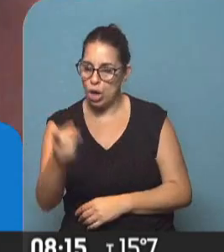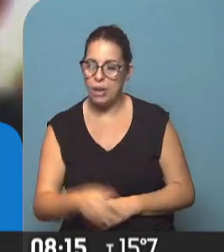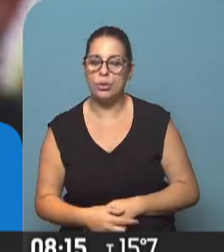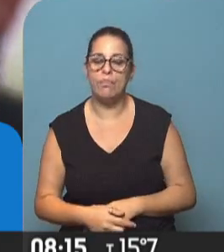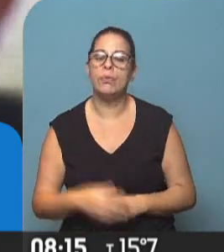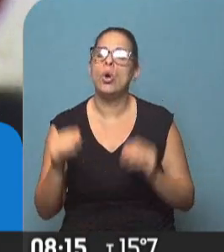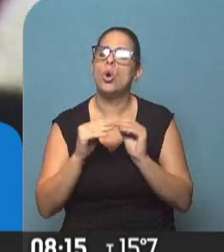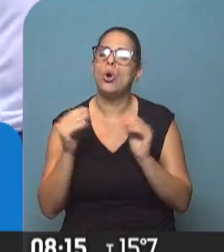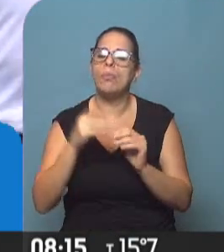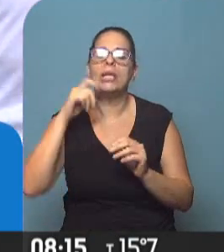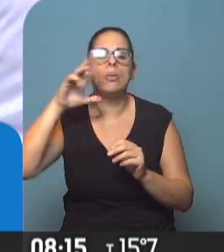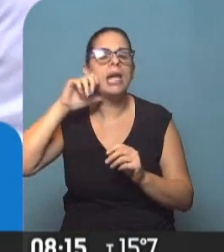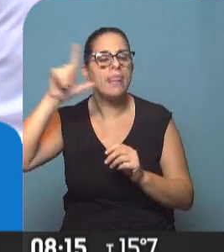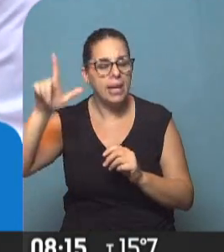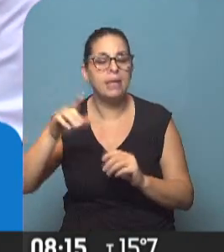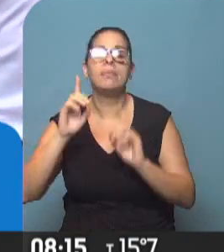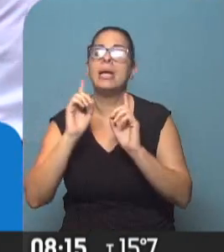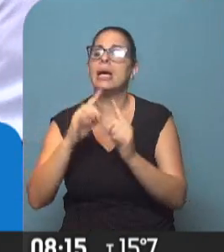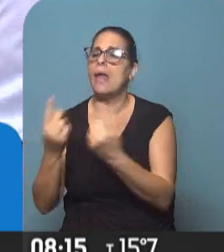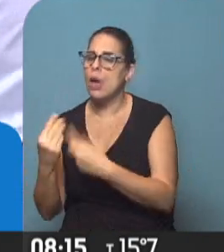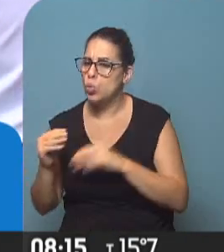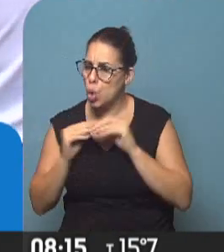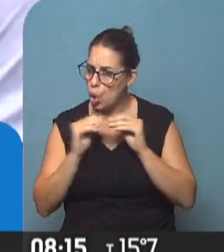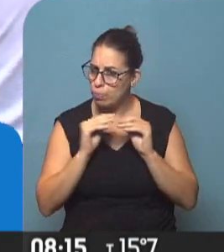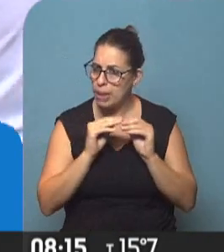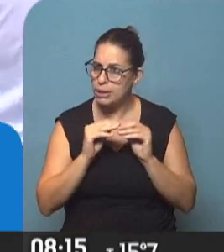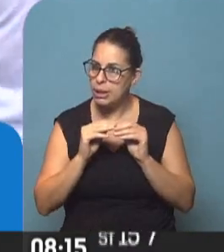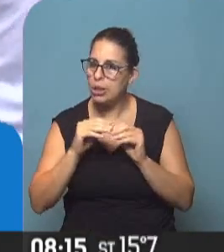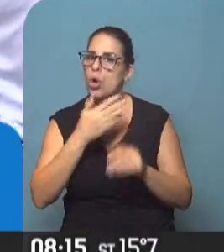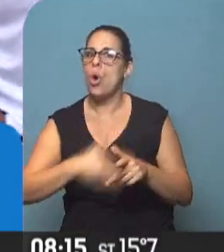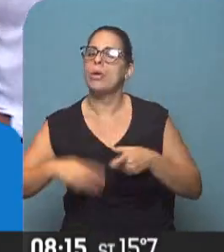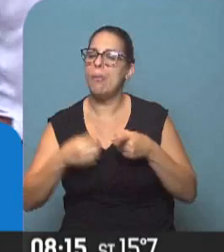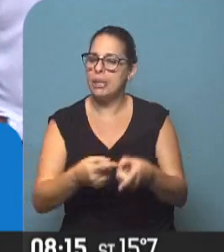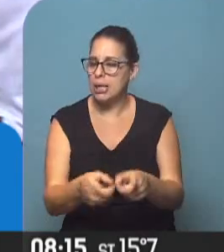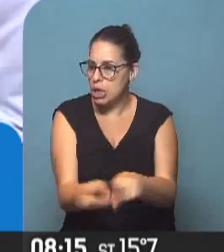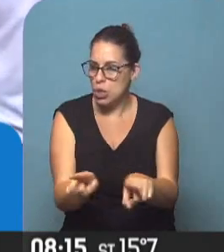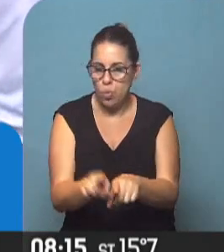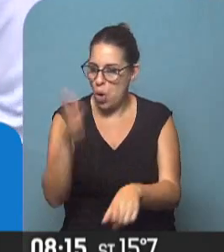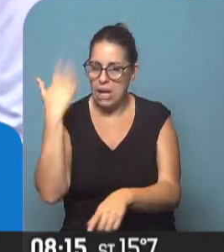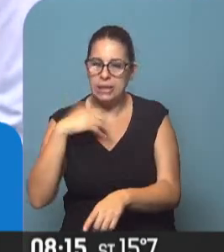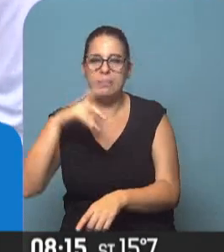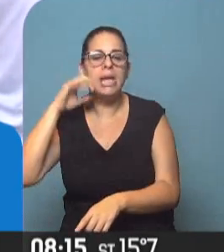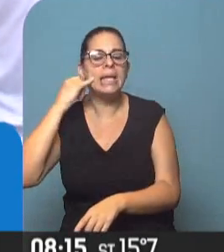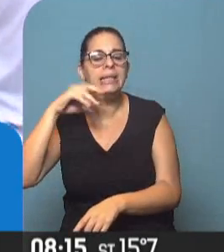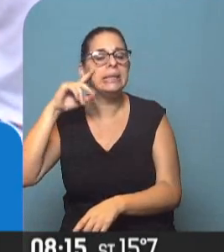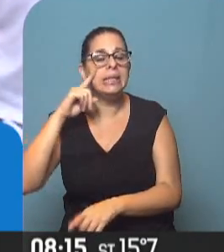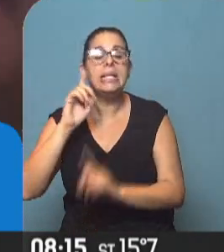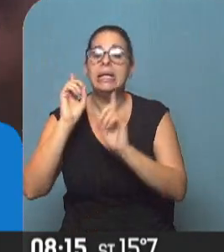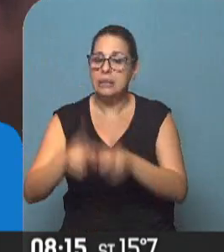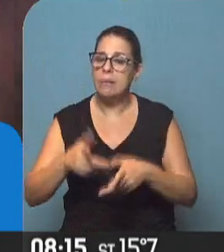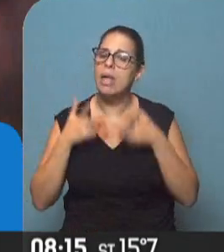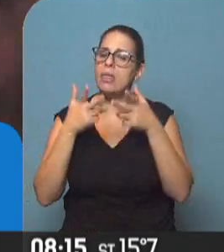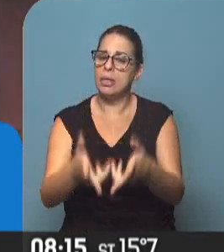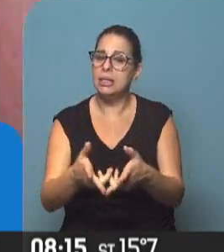al compañero Baradel, a cada compañero perseguido, como lo hicimos con Plaini, y les